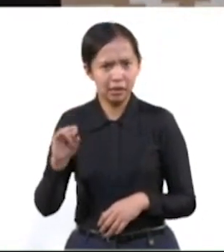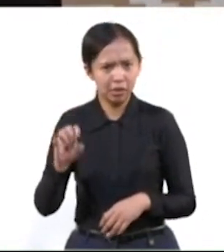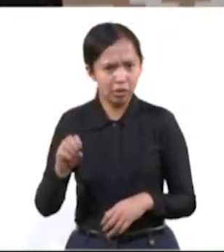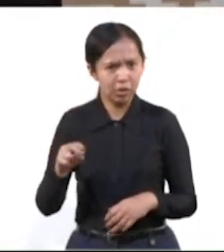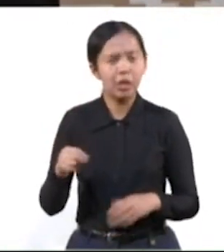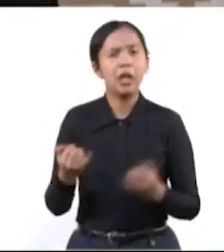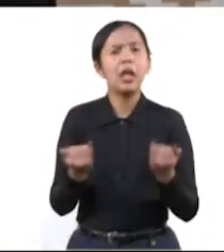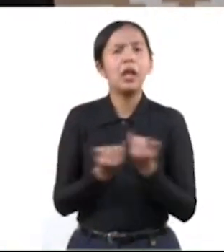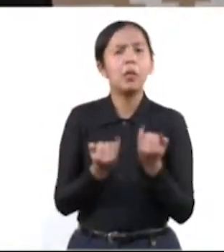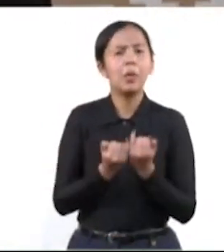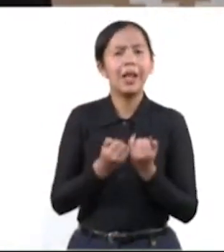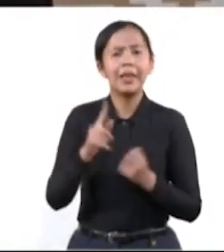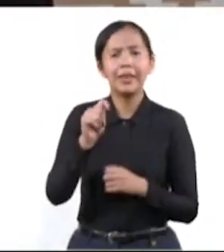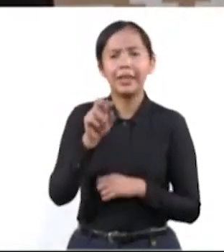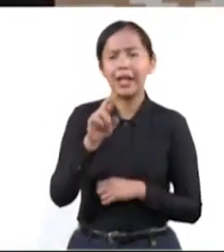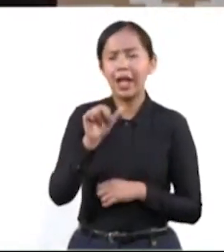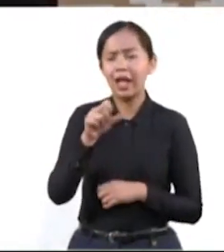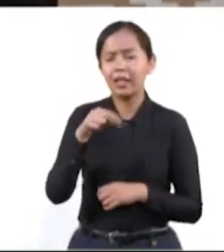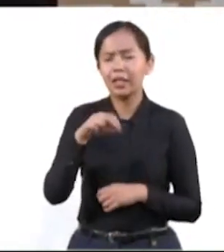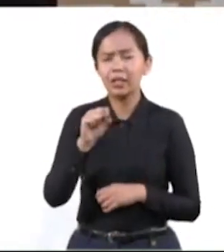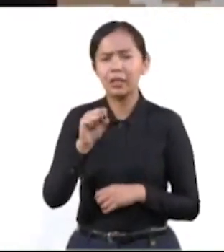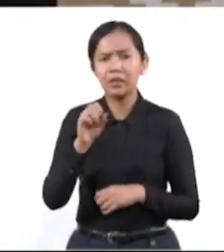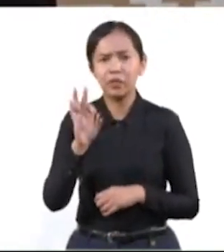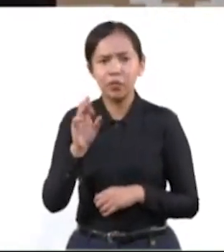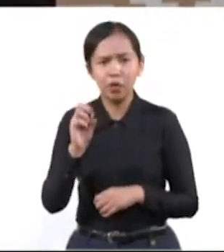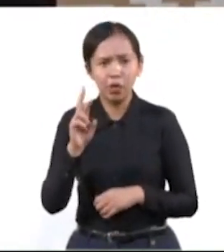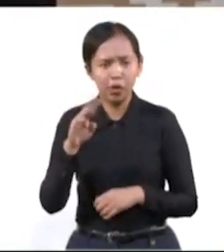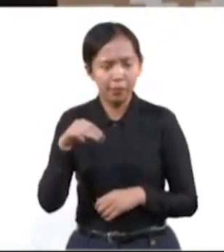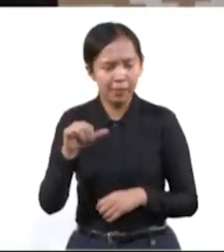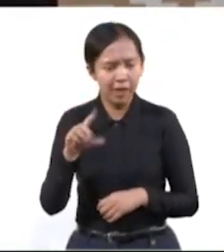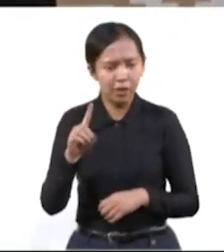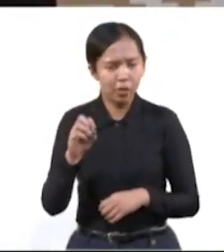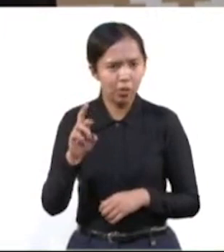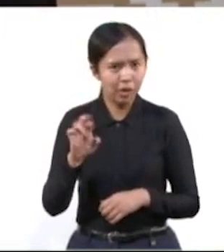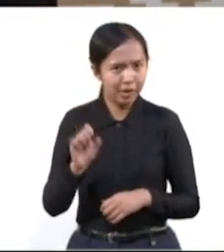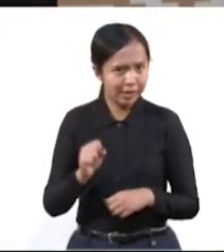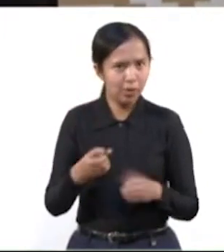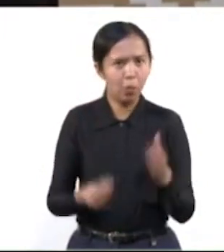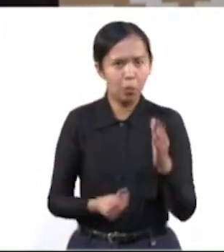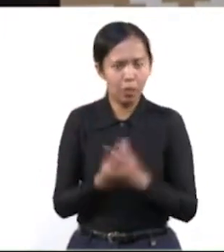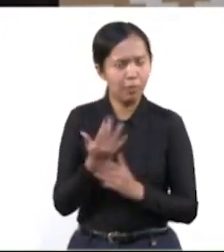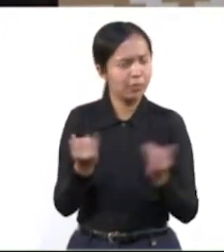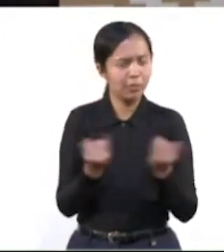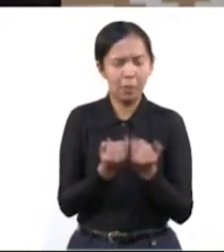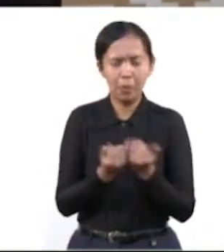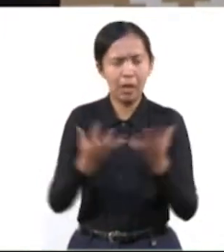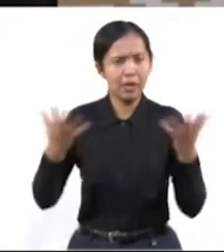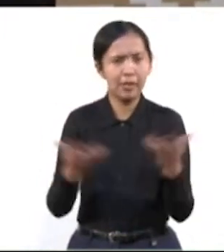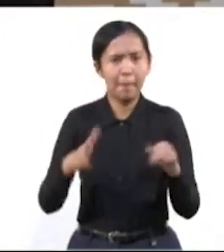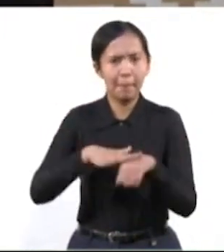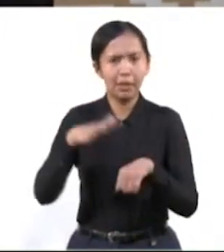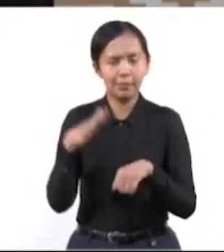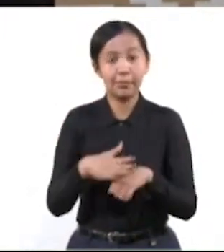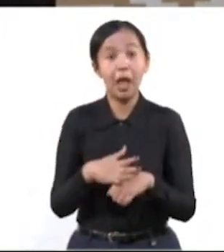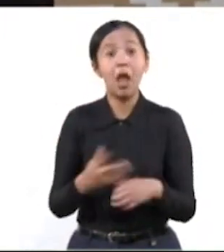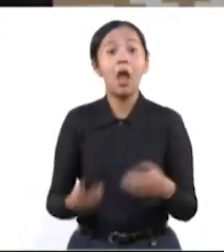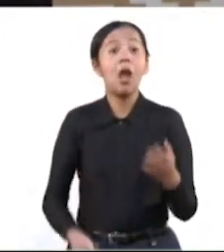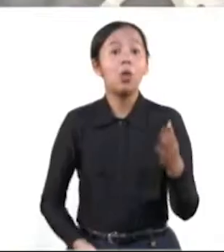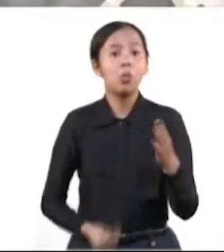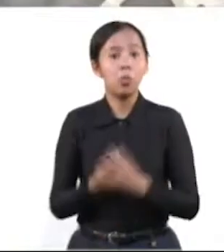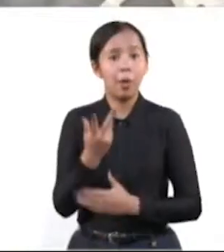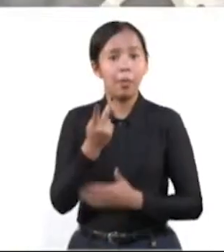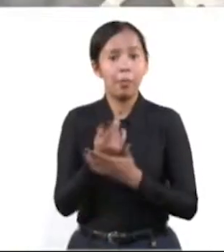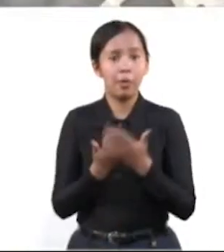transformadores nuevos, 17 subestaciones rectificadoras, entre otras acciones. El nuevo proyecto